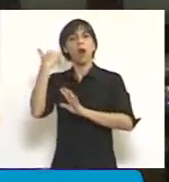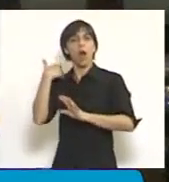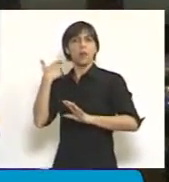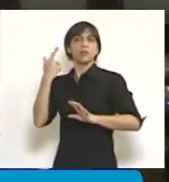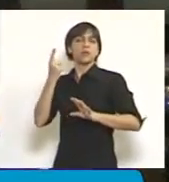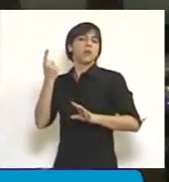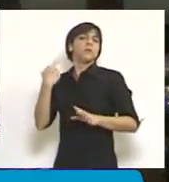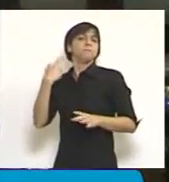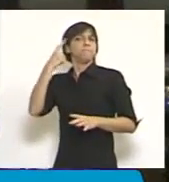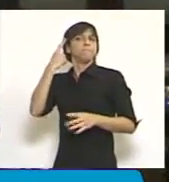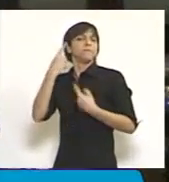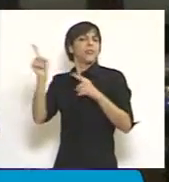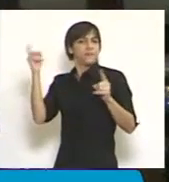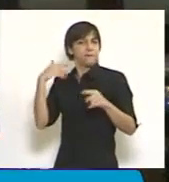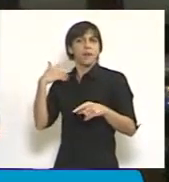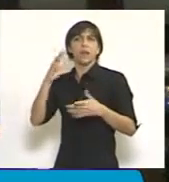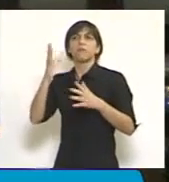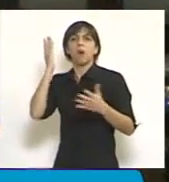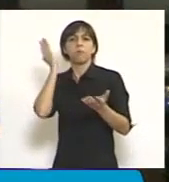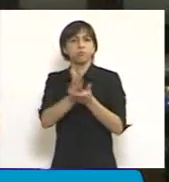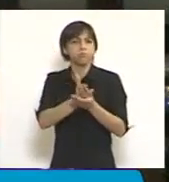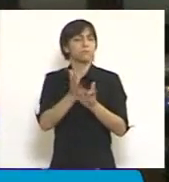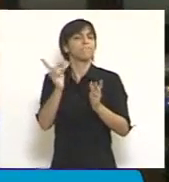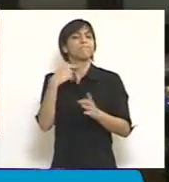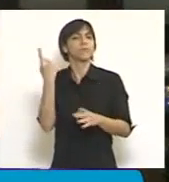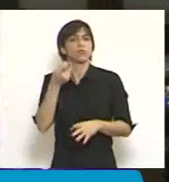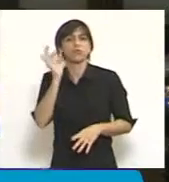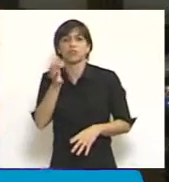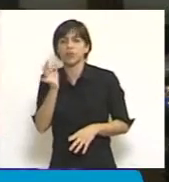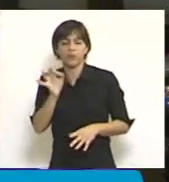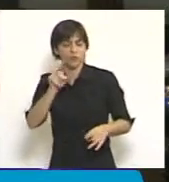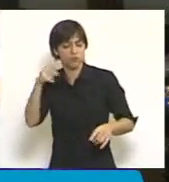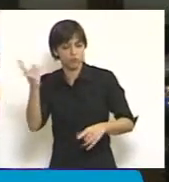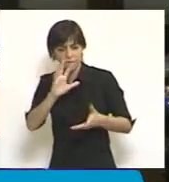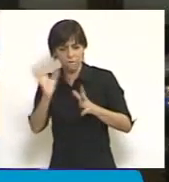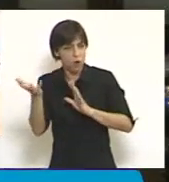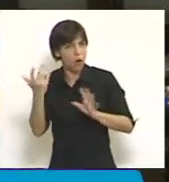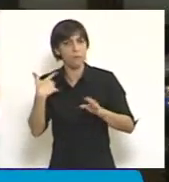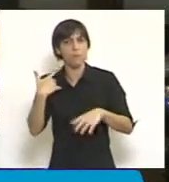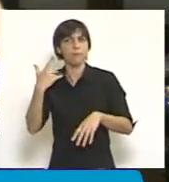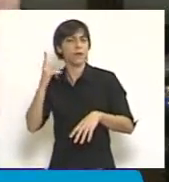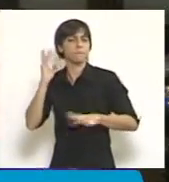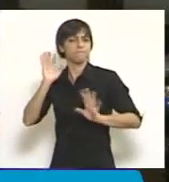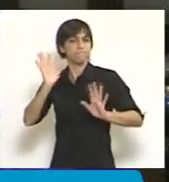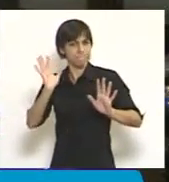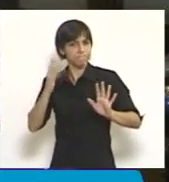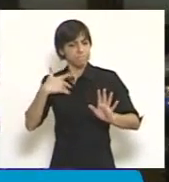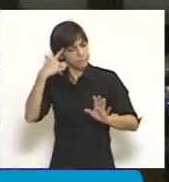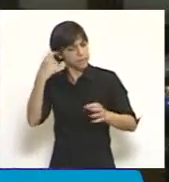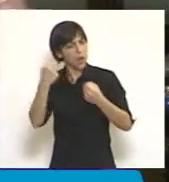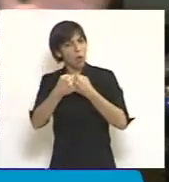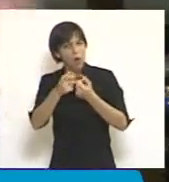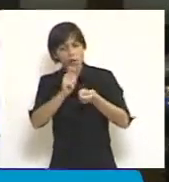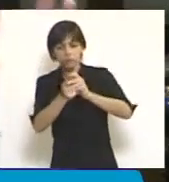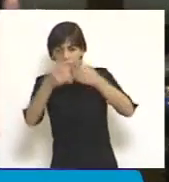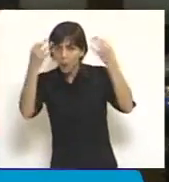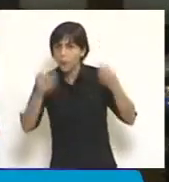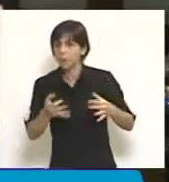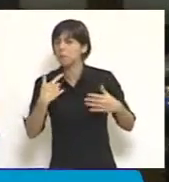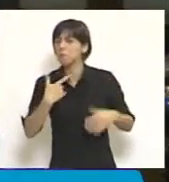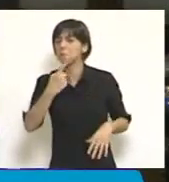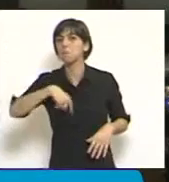27.063. Código procesal con el que estamos de acuerdo y estamos de acuerdo con los principios de ese código. Y estamos de acuerdo y celebramos el